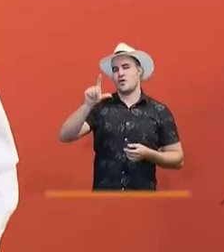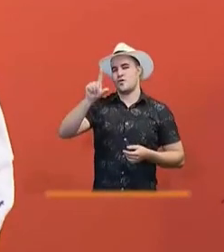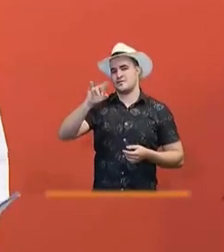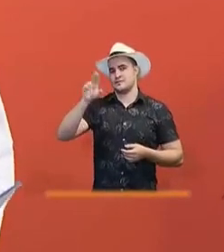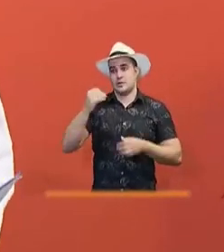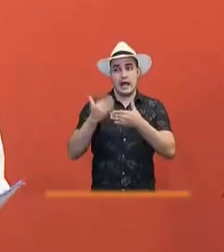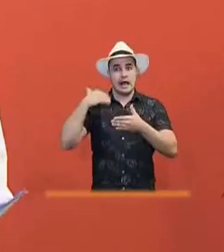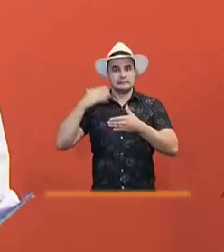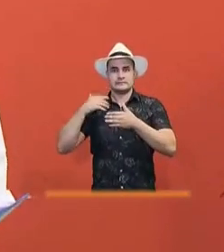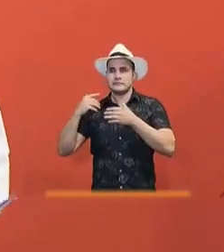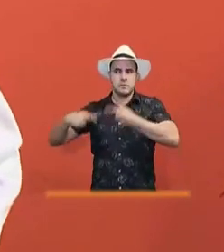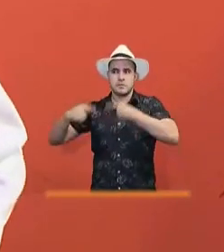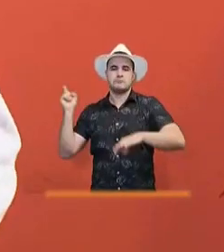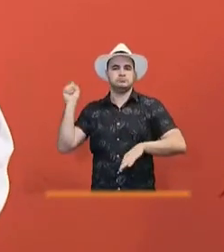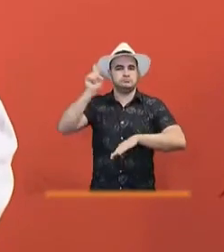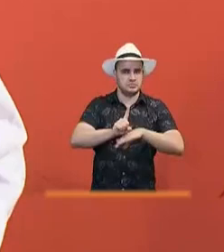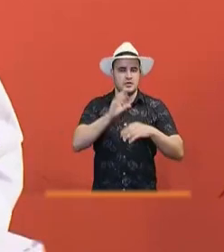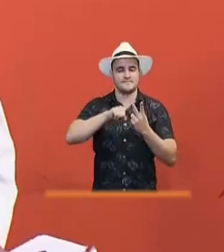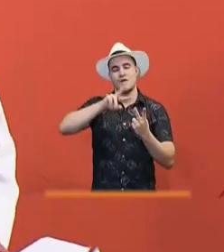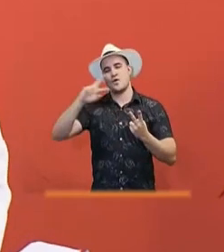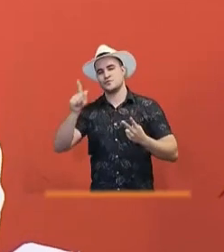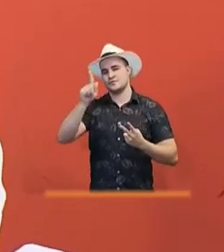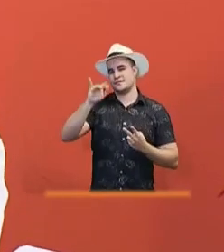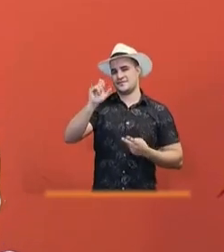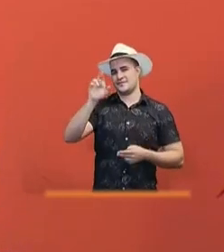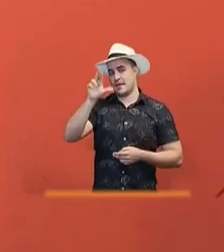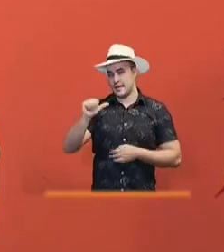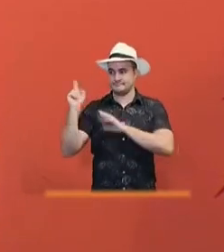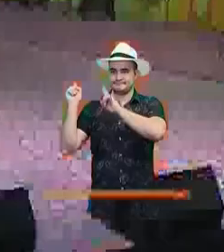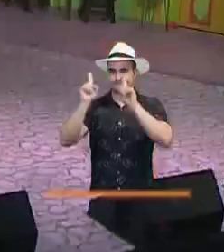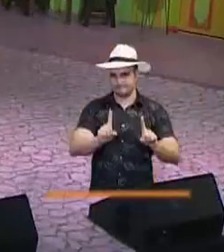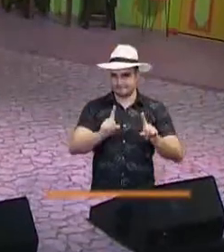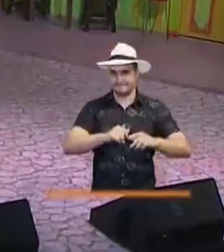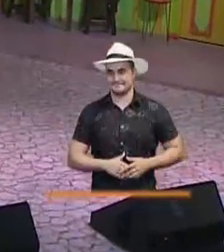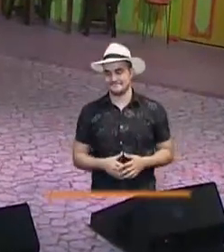jornada clasificatoria, y el trovador La Fiera, el jovencito, en la primera.